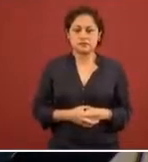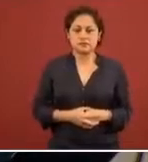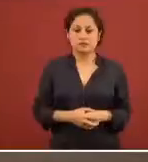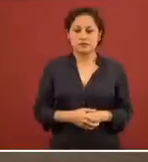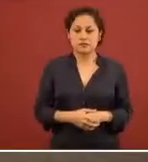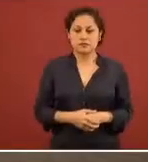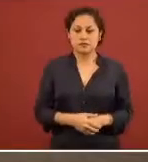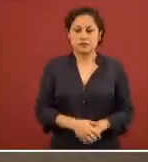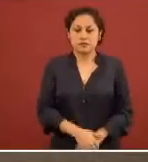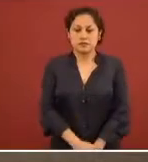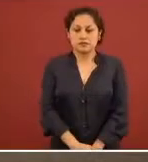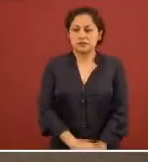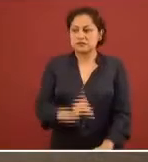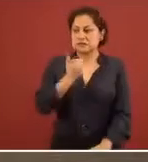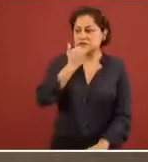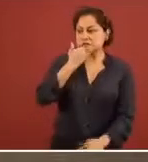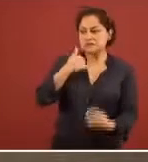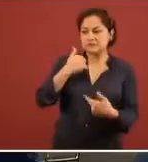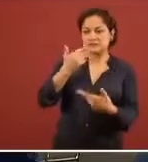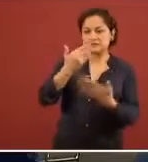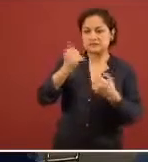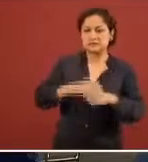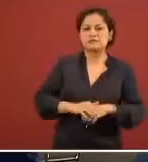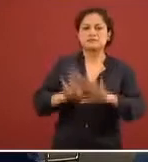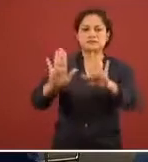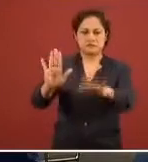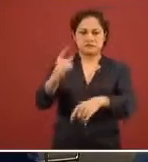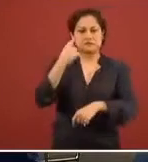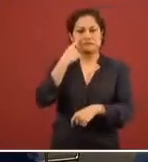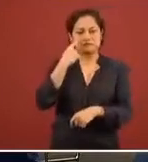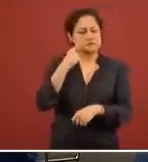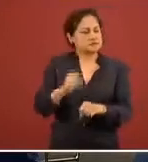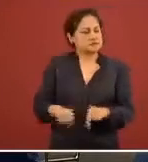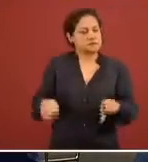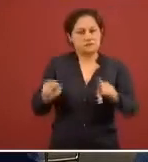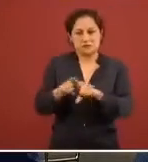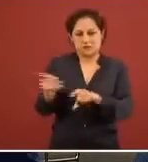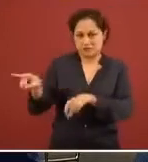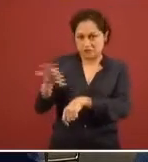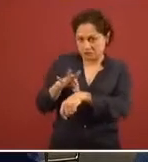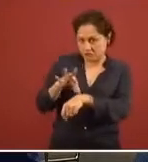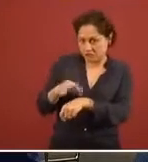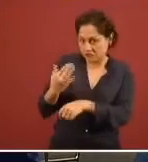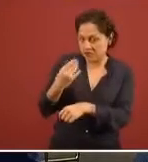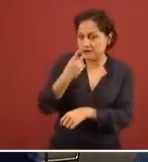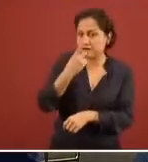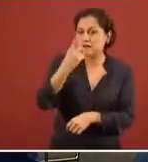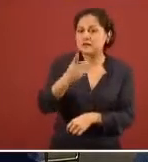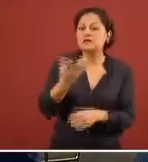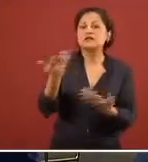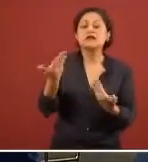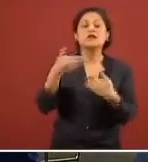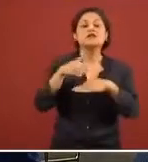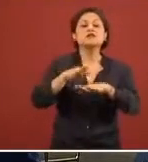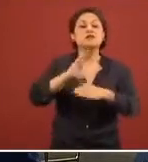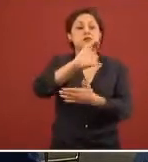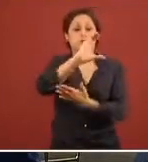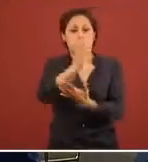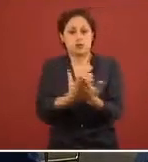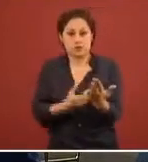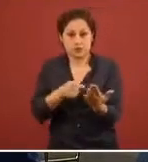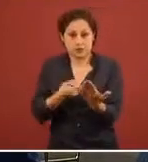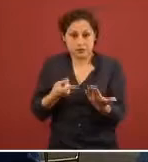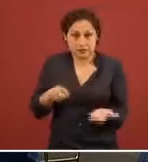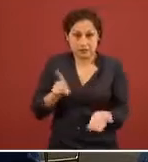¿Qué con ellos? Sí, eso no lo podría contestar. Exacto. Aquí, esto es lo que acaba de describir el doctor Borja, se refiere a las condiciones de contratación del Seguro